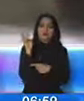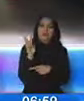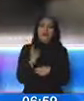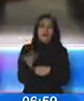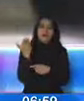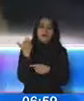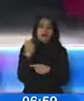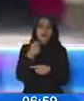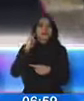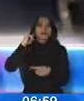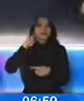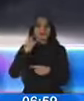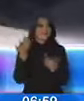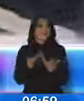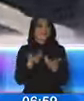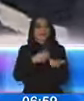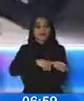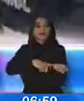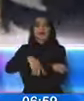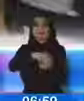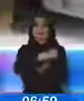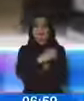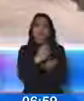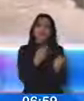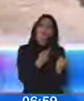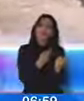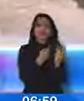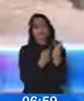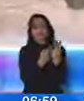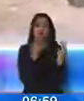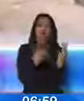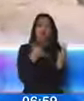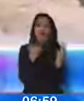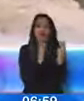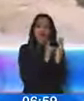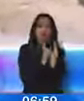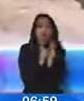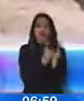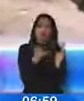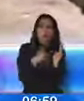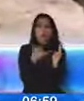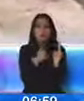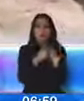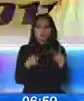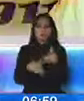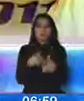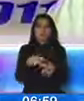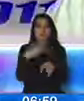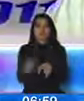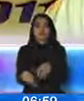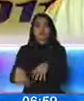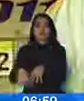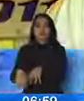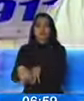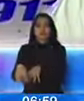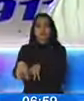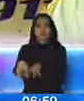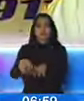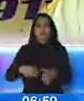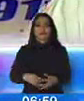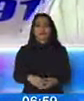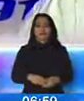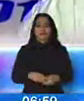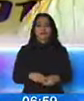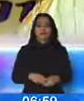que la menor se encontraba jugando con sus dos hermanos, cuando en un descuido fue arrastrada por la corriente. Un cuerpo, sexo